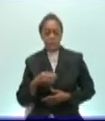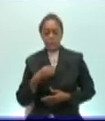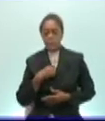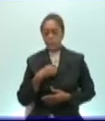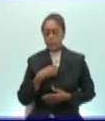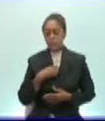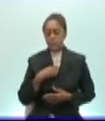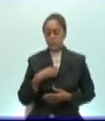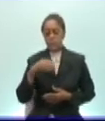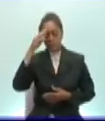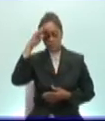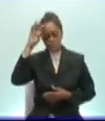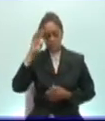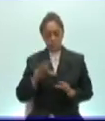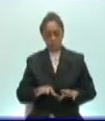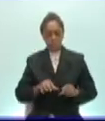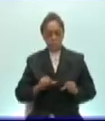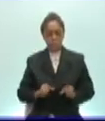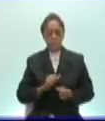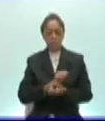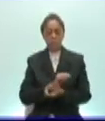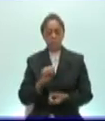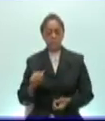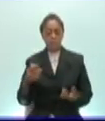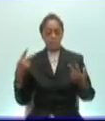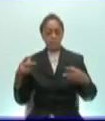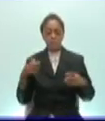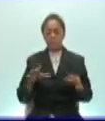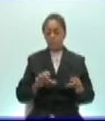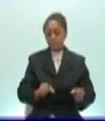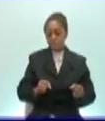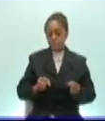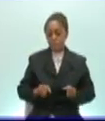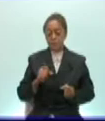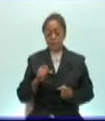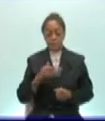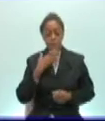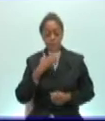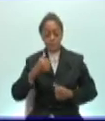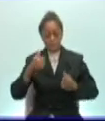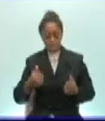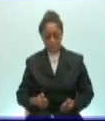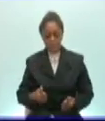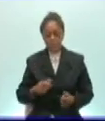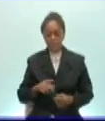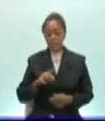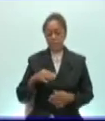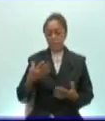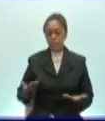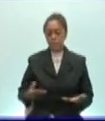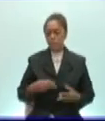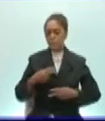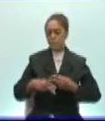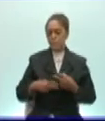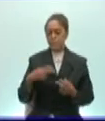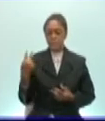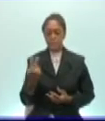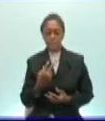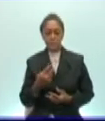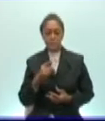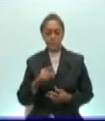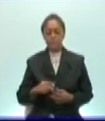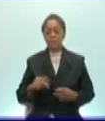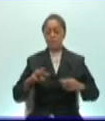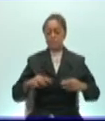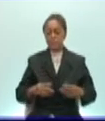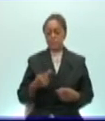su independencia porque están aplicando una política para apoderarse de Cuba. Ese es su gran objetivo. Pero bien, ¿cómo lo hacen? Hay dos cosas que yo quiero insistir